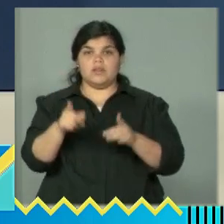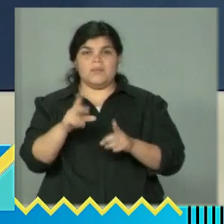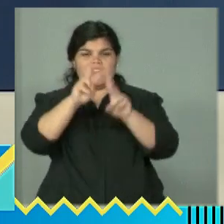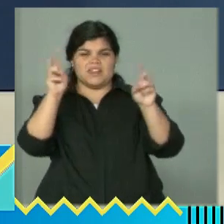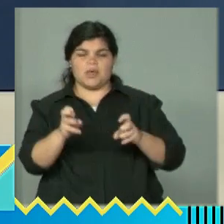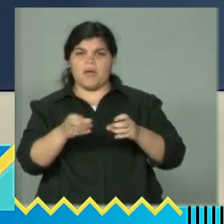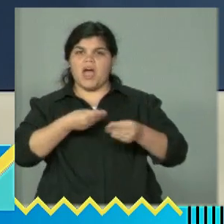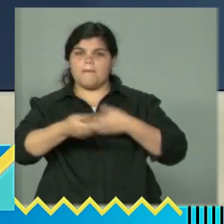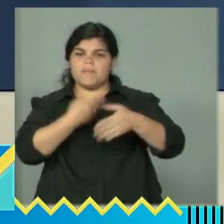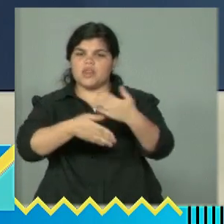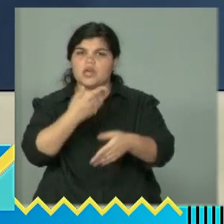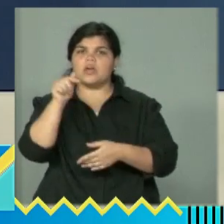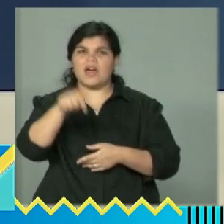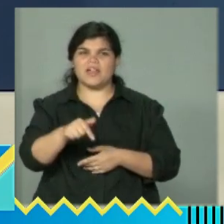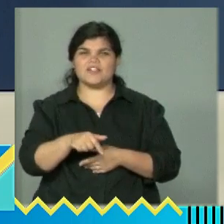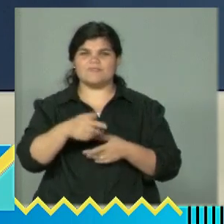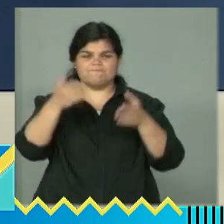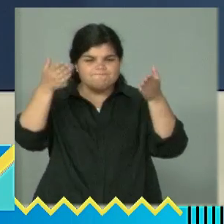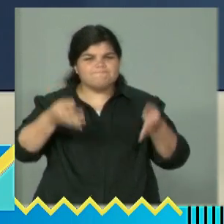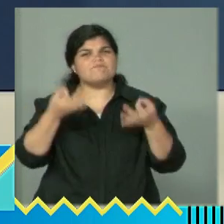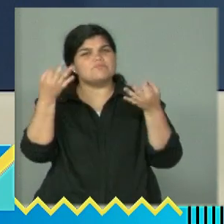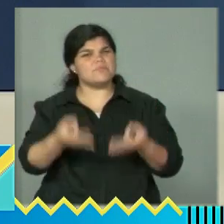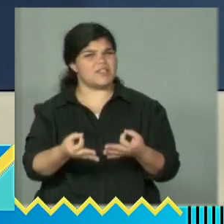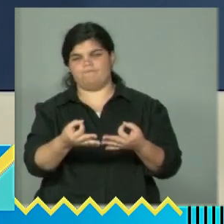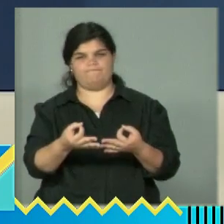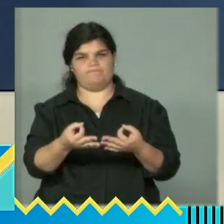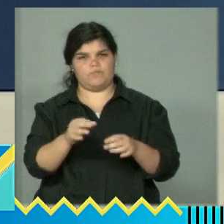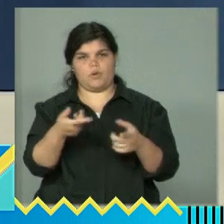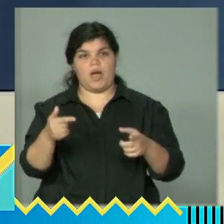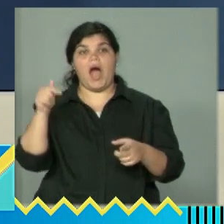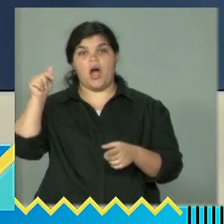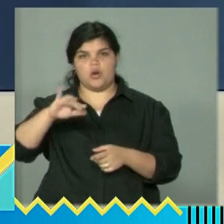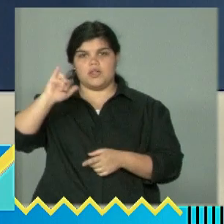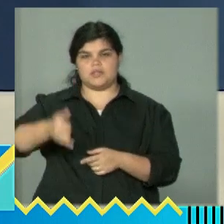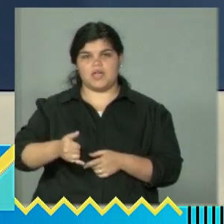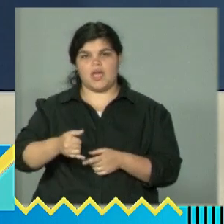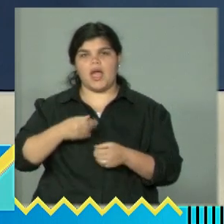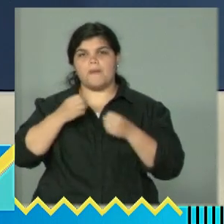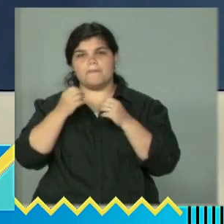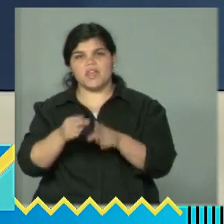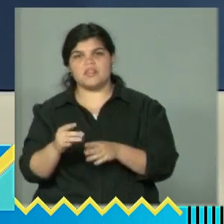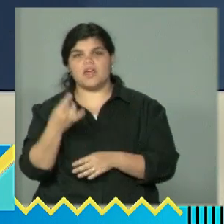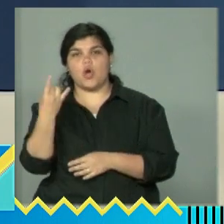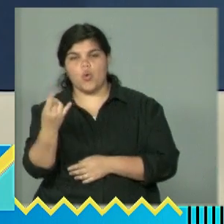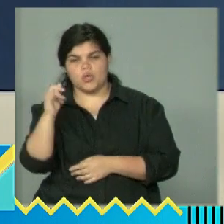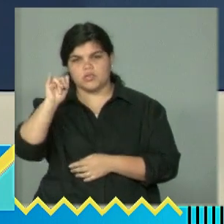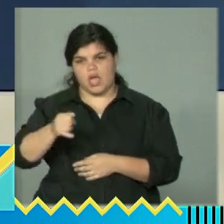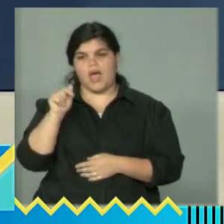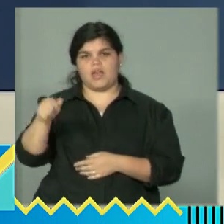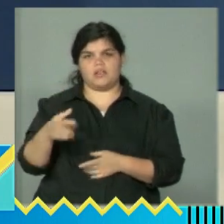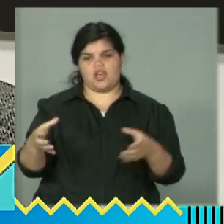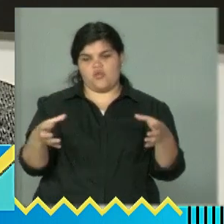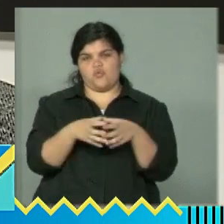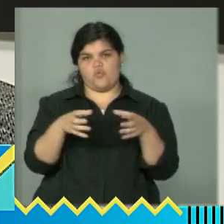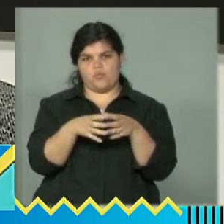emprendedurismo no tenemos mucha esa parte. Bueno, ahora que fuimos al Emprendedu, gracias a este proyecto, a nivel equipo